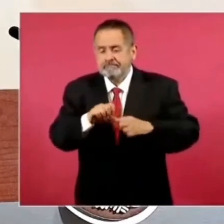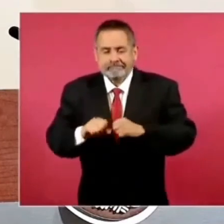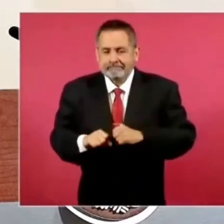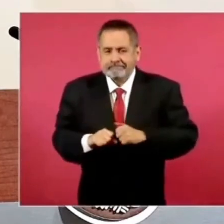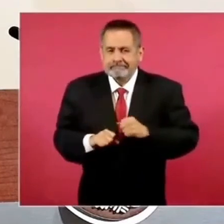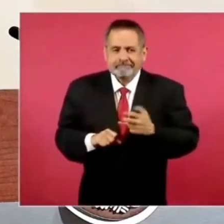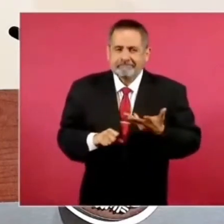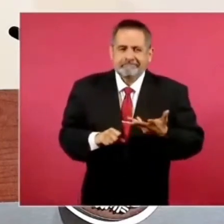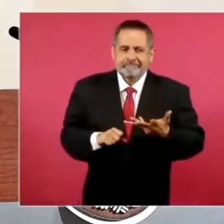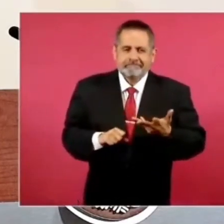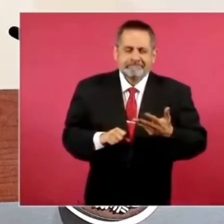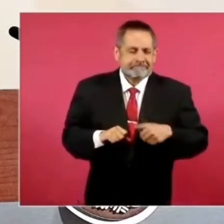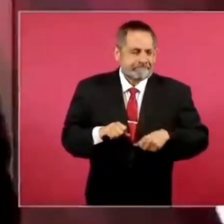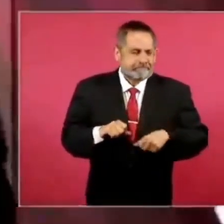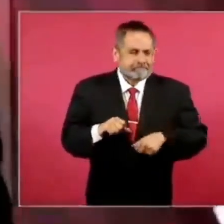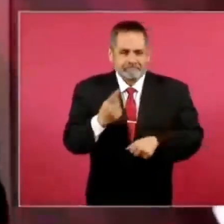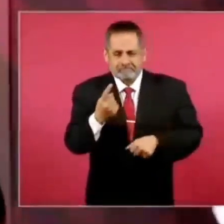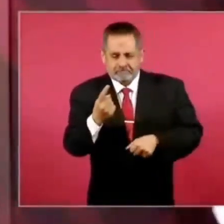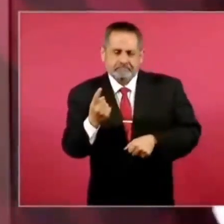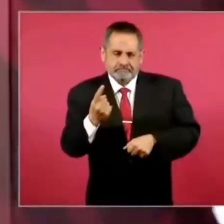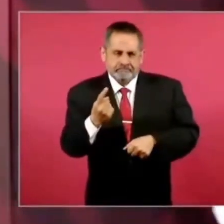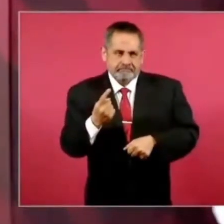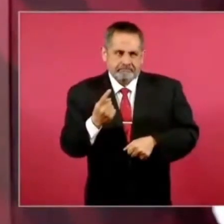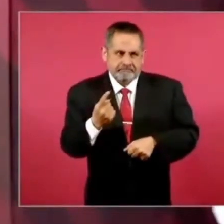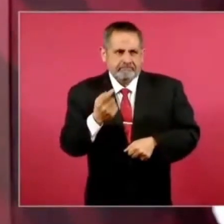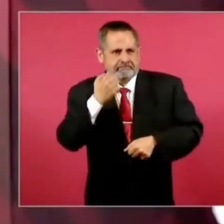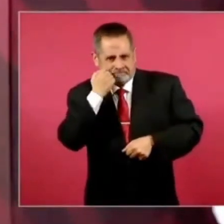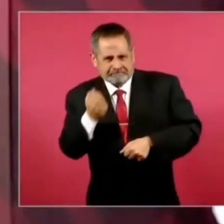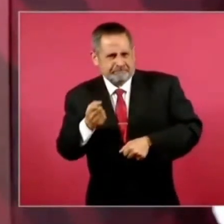para adquirir 3.